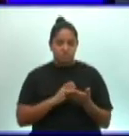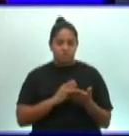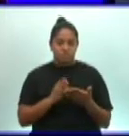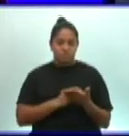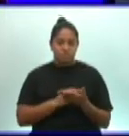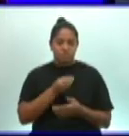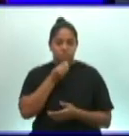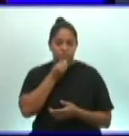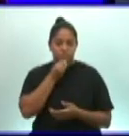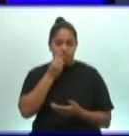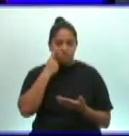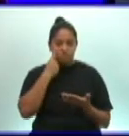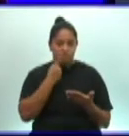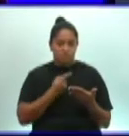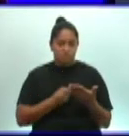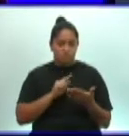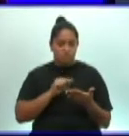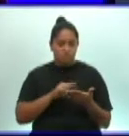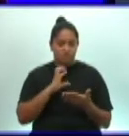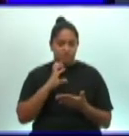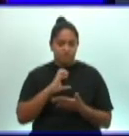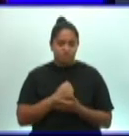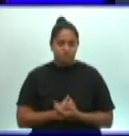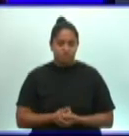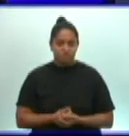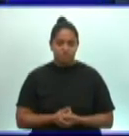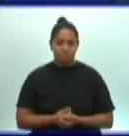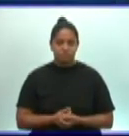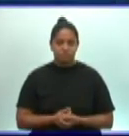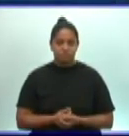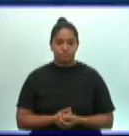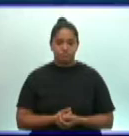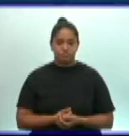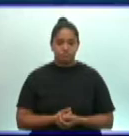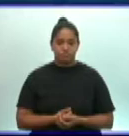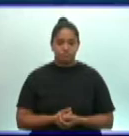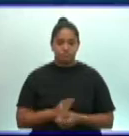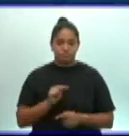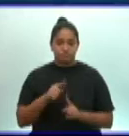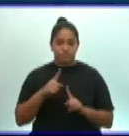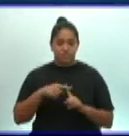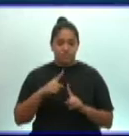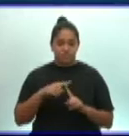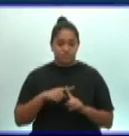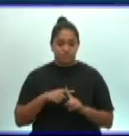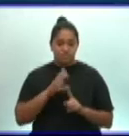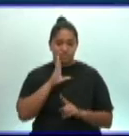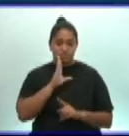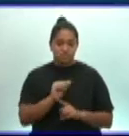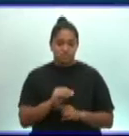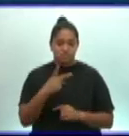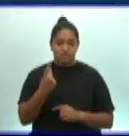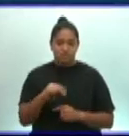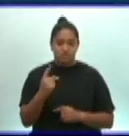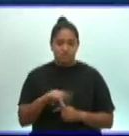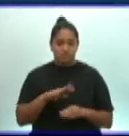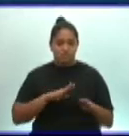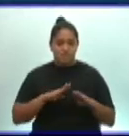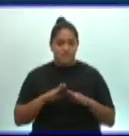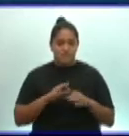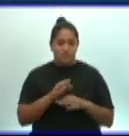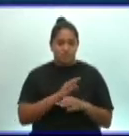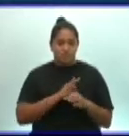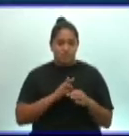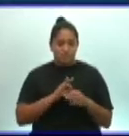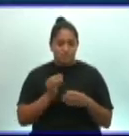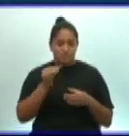las que podemos encontrar este contenido. Veamos. Bueno, el tema, como les decía, ejercicios sobre el movimiento de partículas dentro de